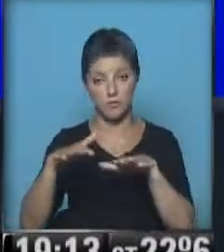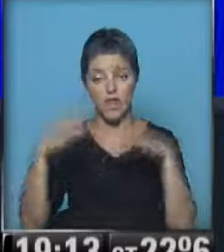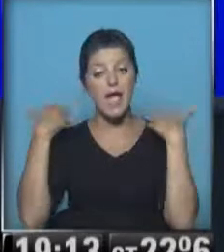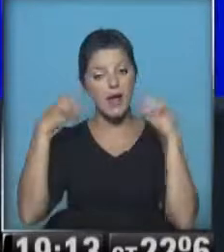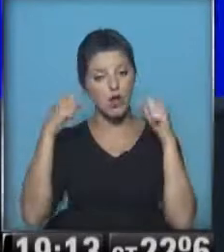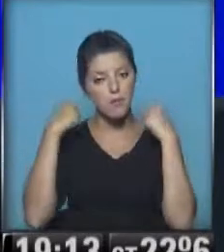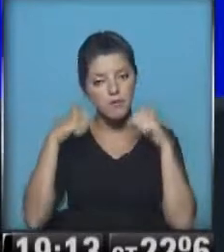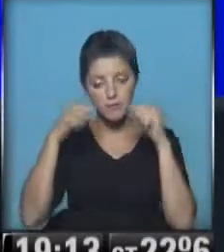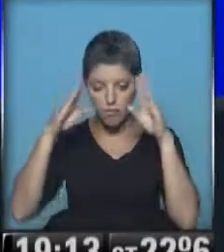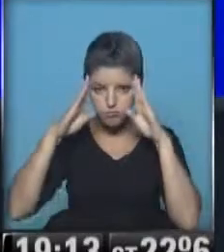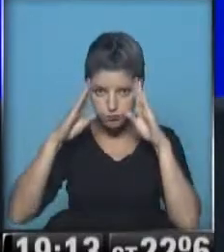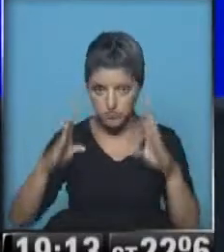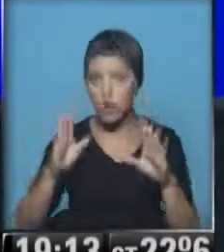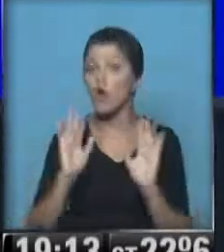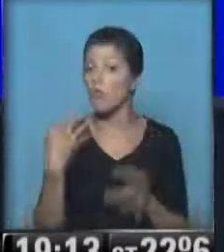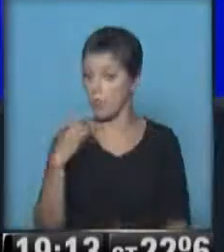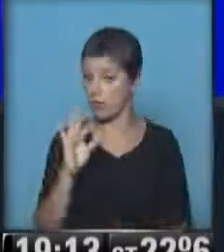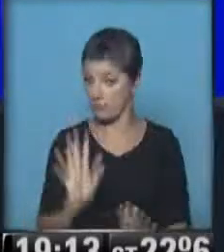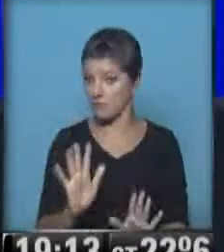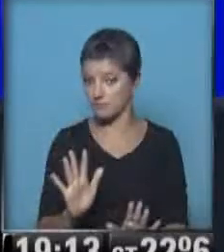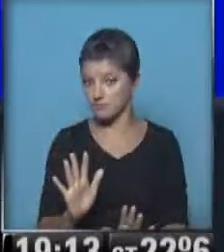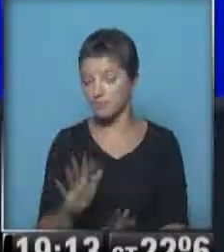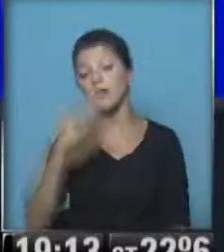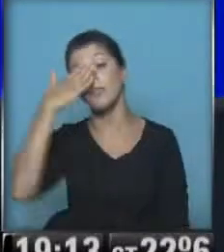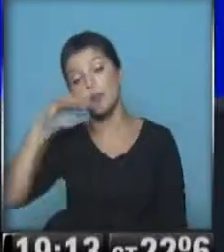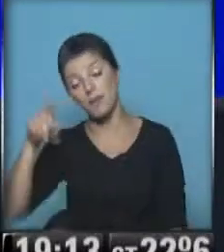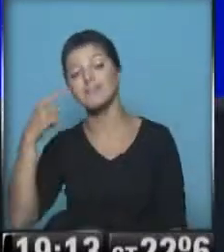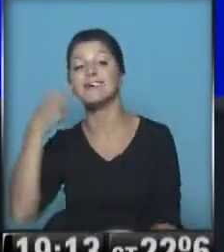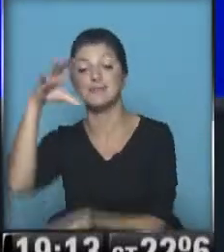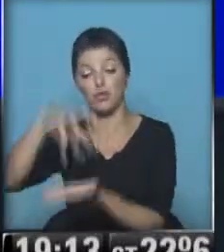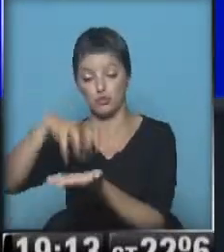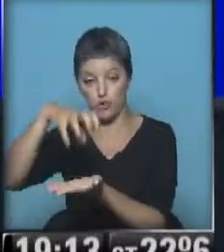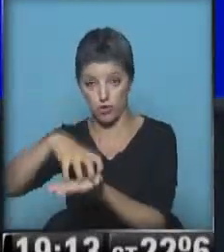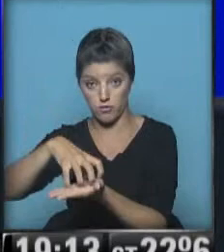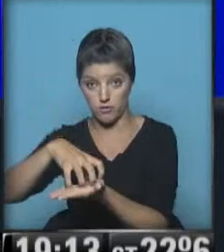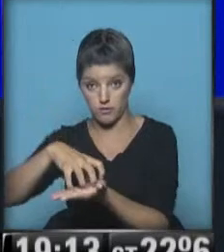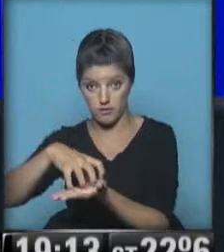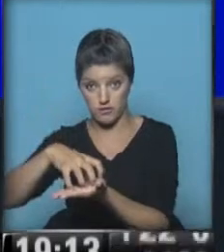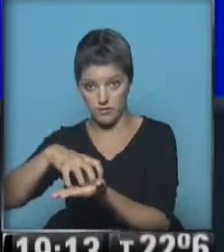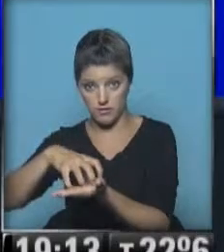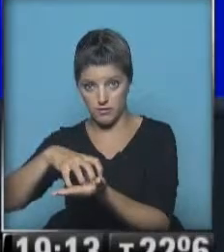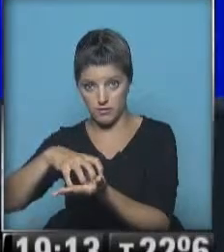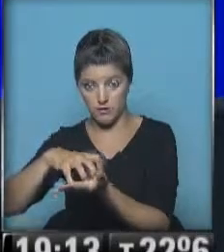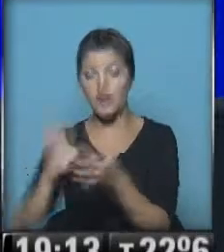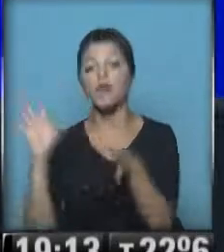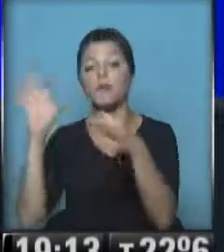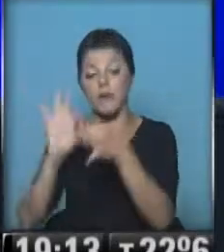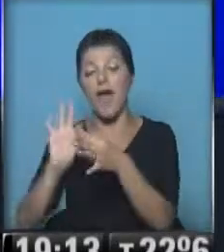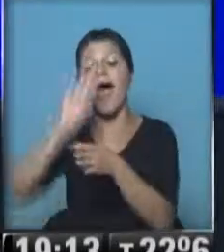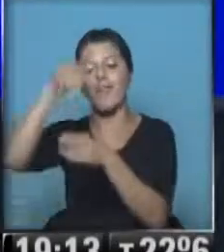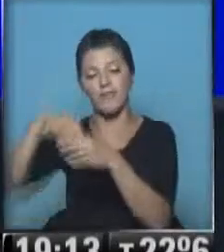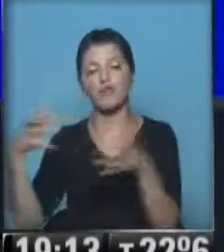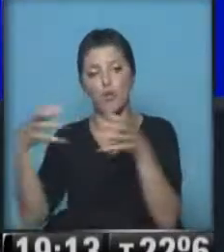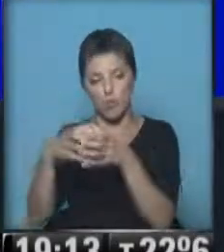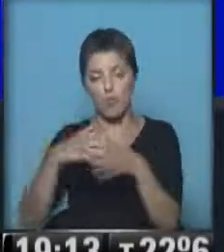va encaminado por donde corresponde. Y después, en lo institucional y en lo que tiene que ver con la interna de la barra